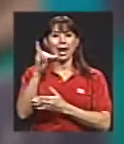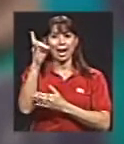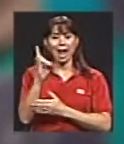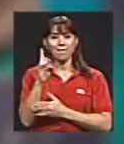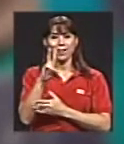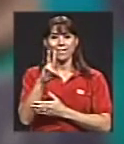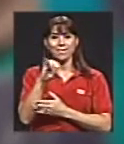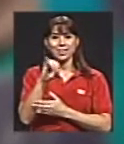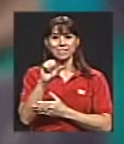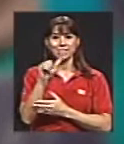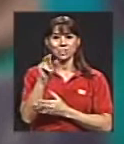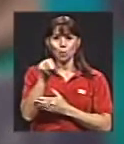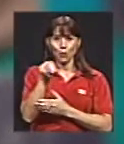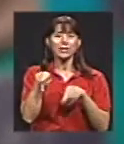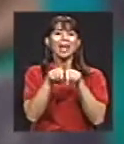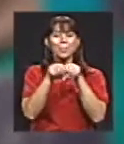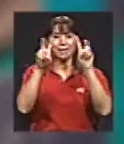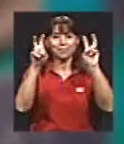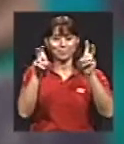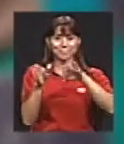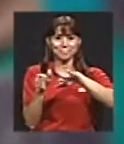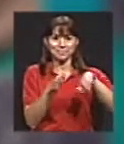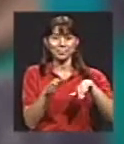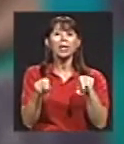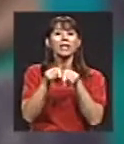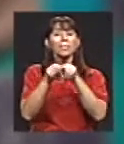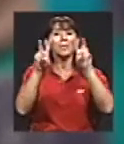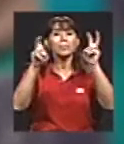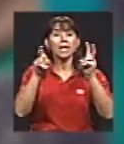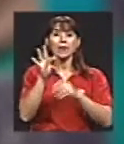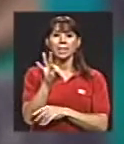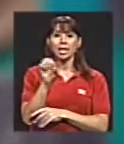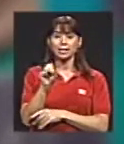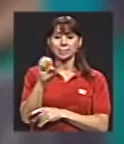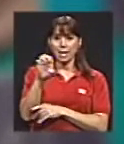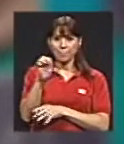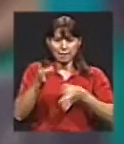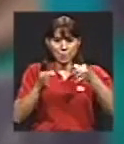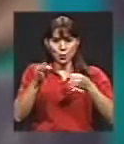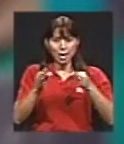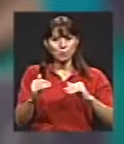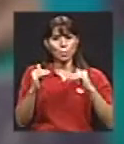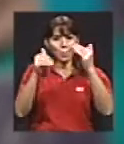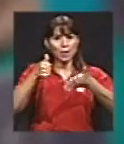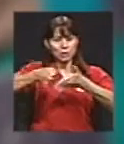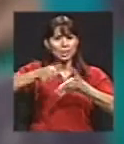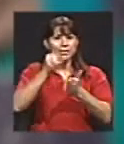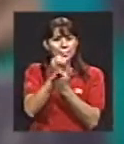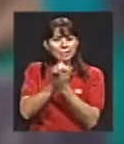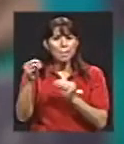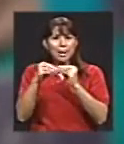titulares de portada de esta semana y también tribunal supremo de elecciones se investiga más de dos mil millones de colones